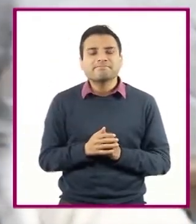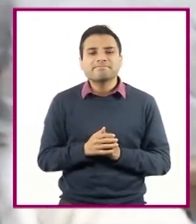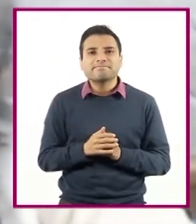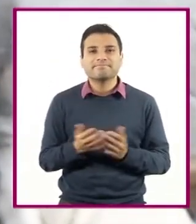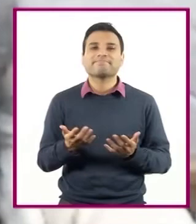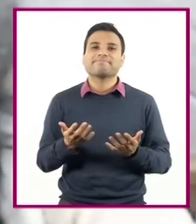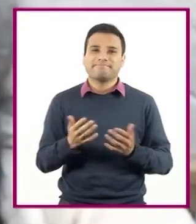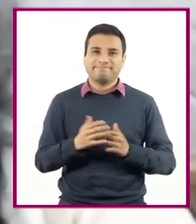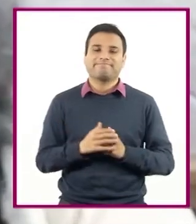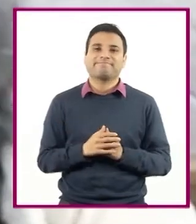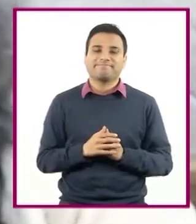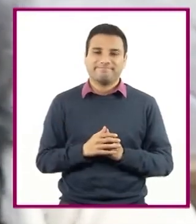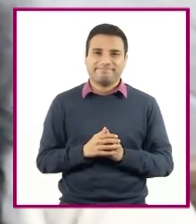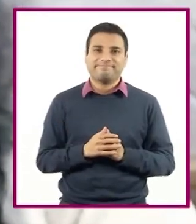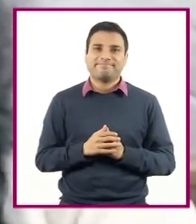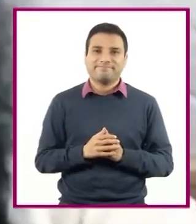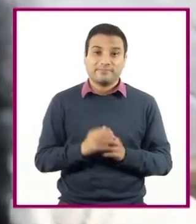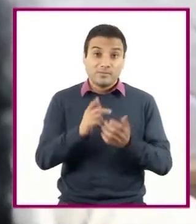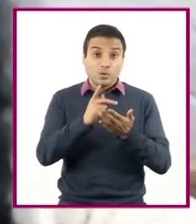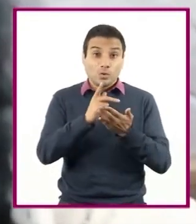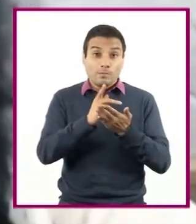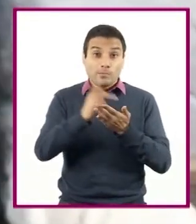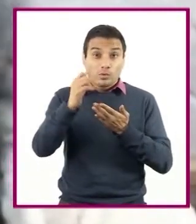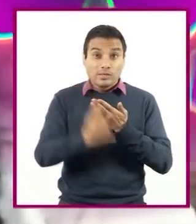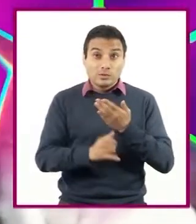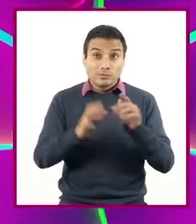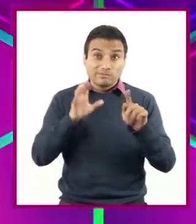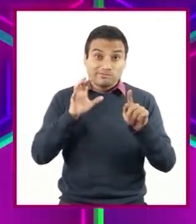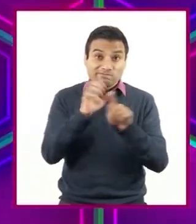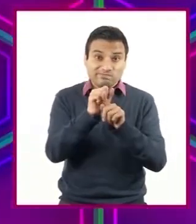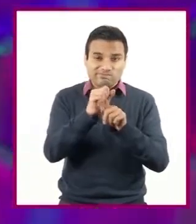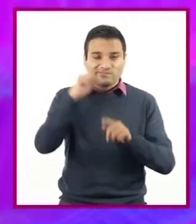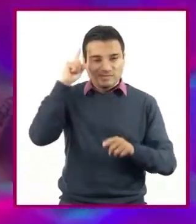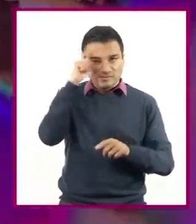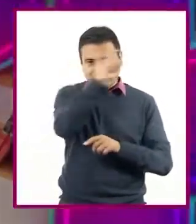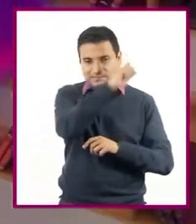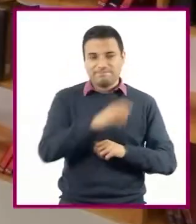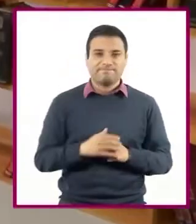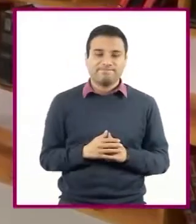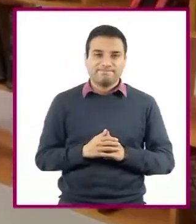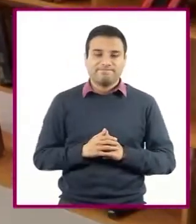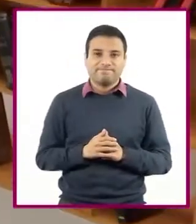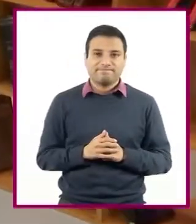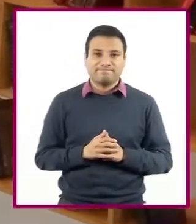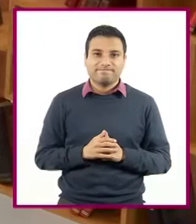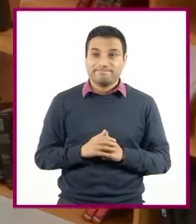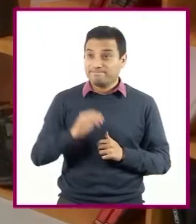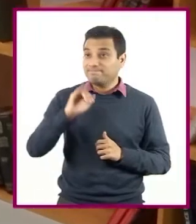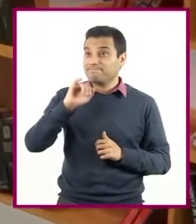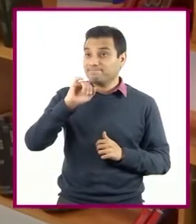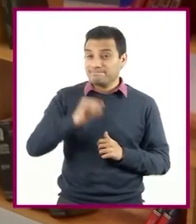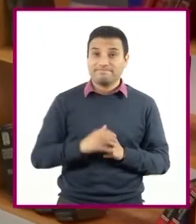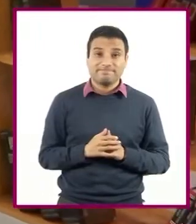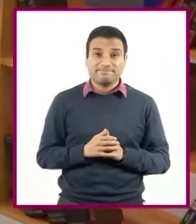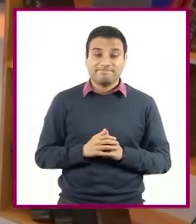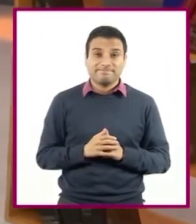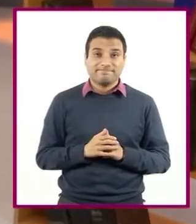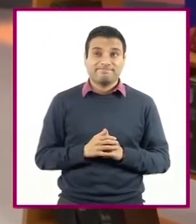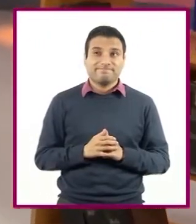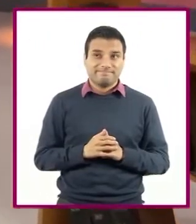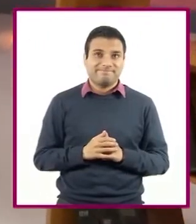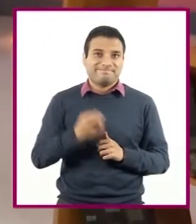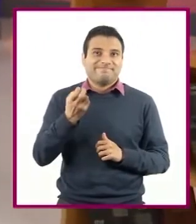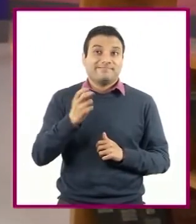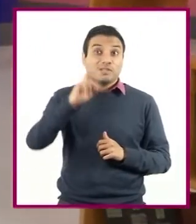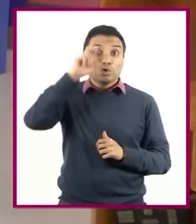factores en común para que un proyecto se pueda realizar. Pues sí, parece que es utópico